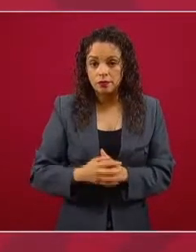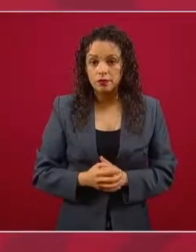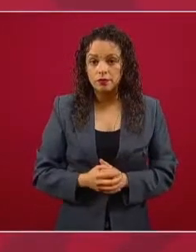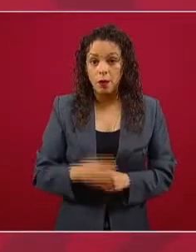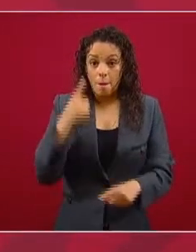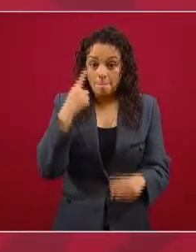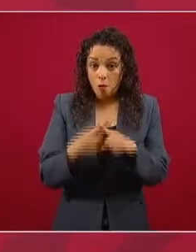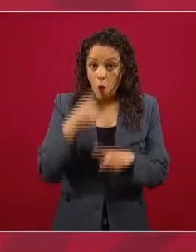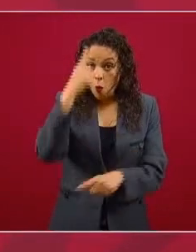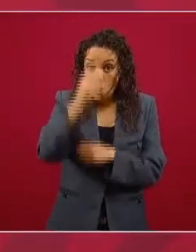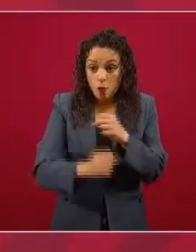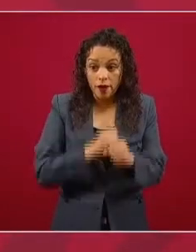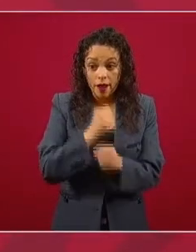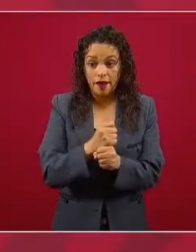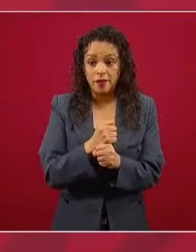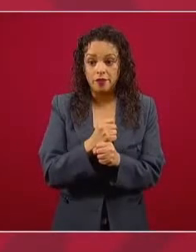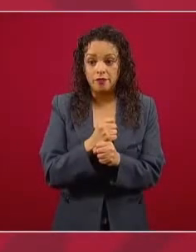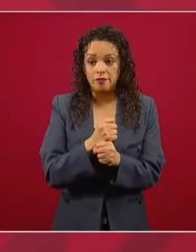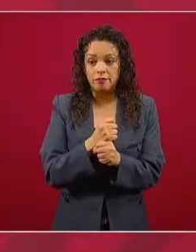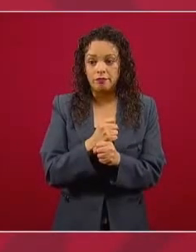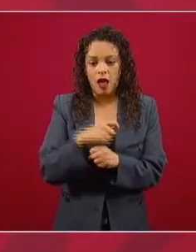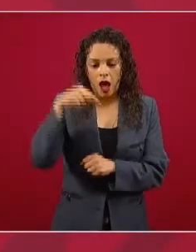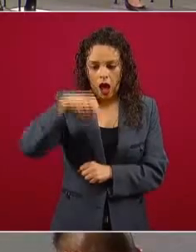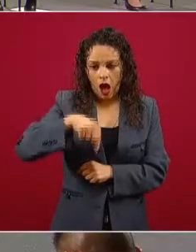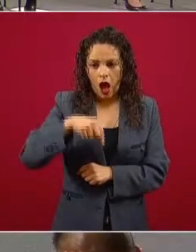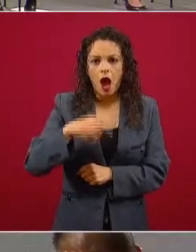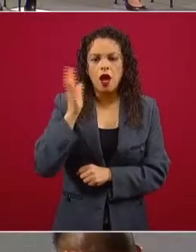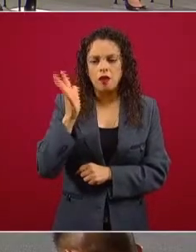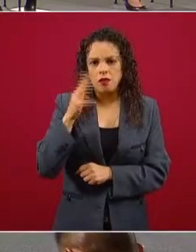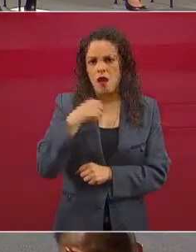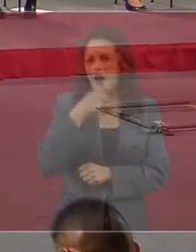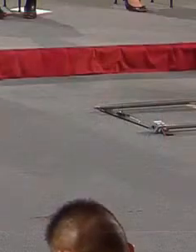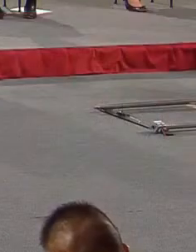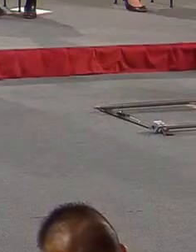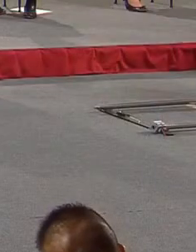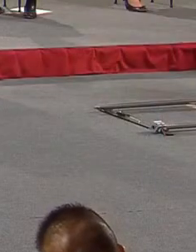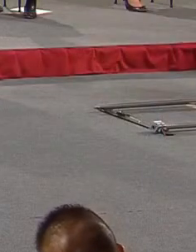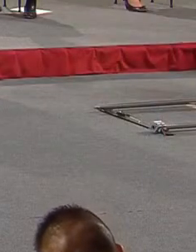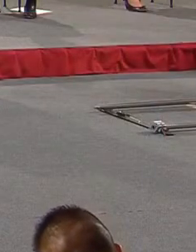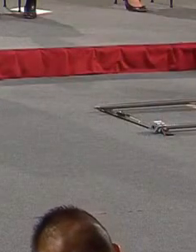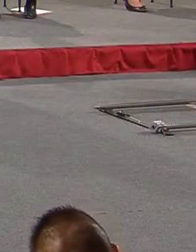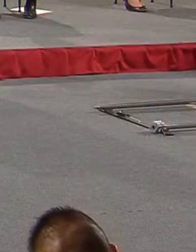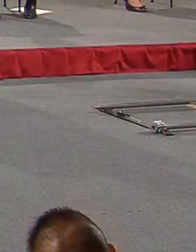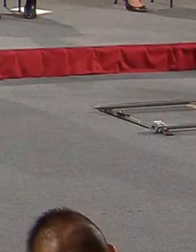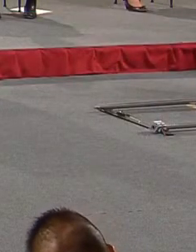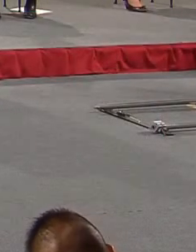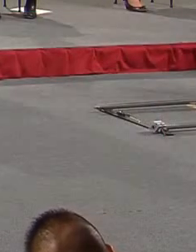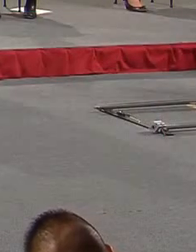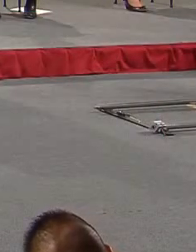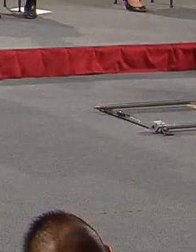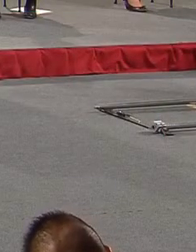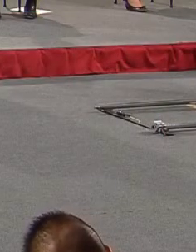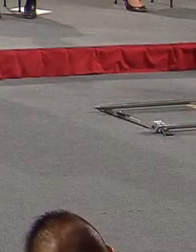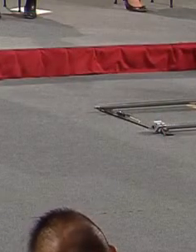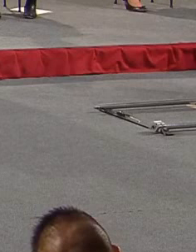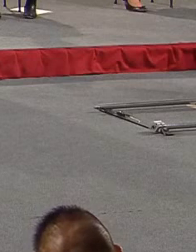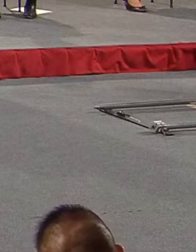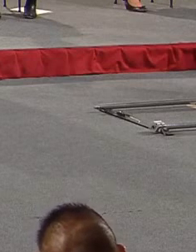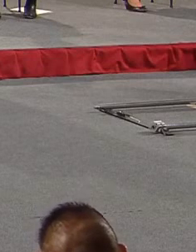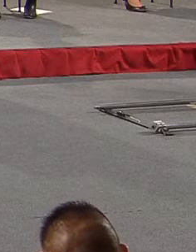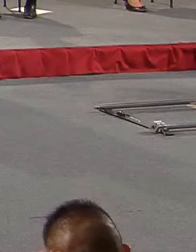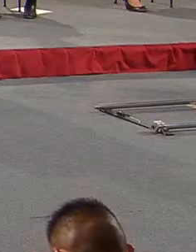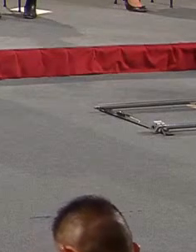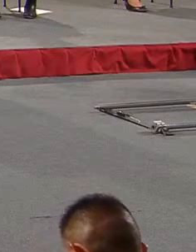al año. Lo hemos dicho aquí, hay países que no tienen de